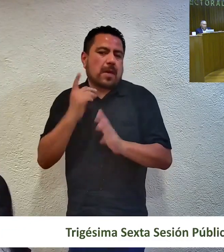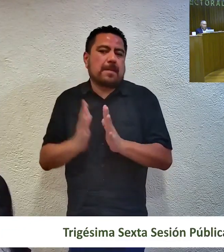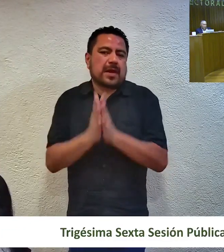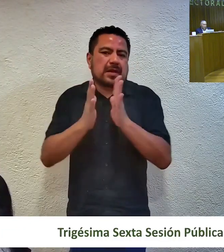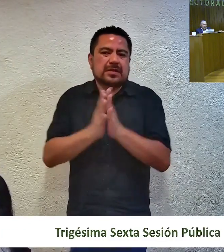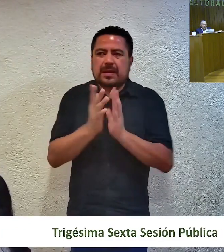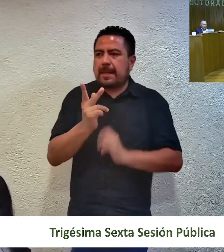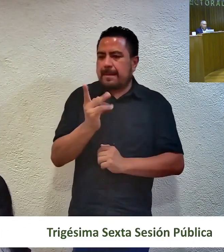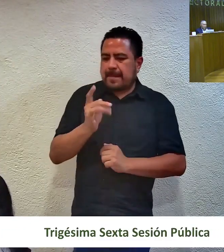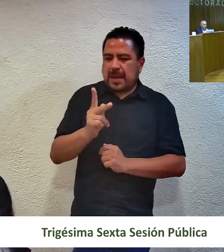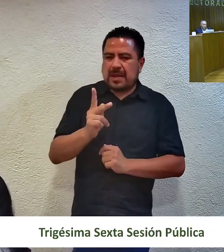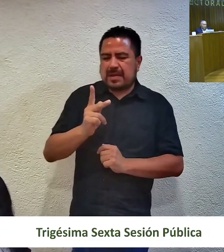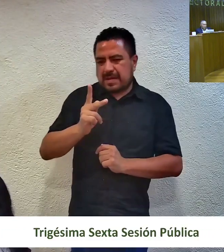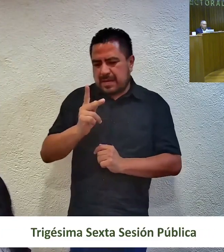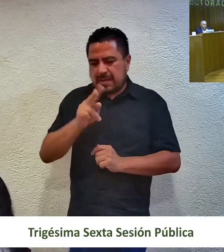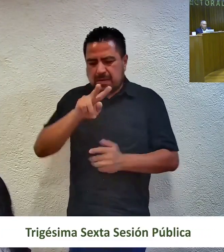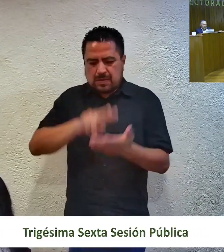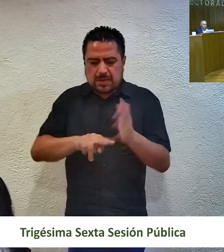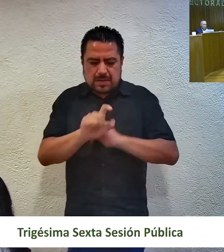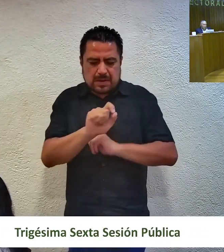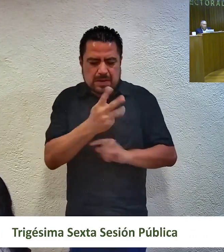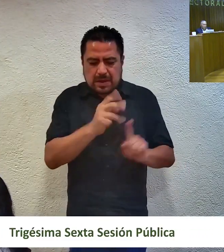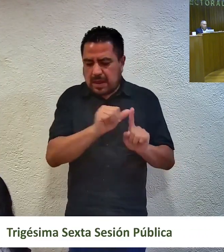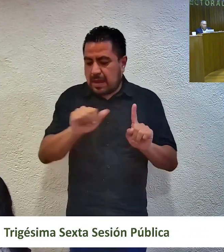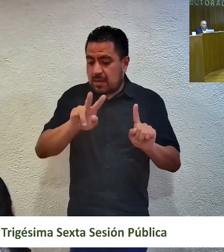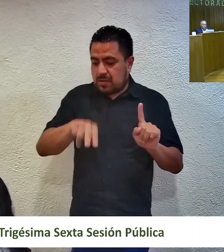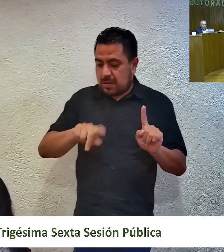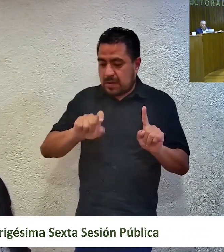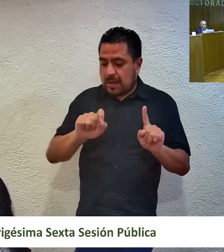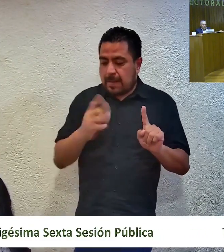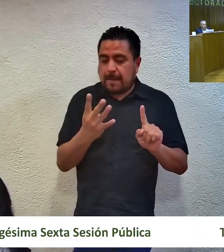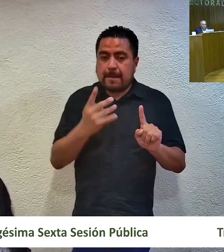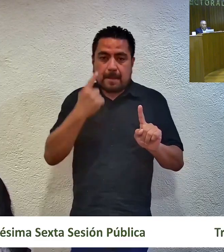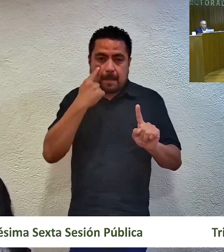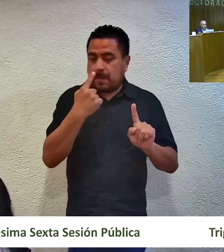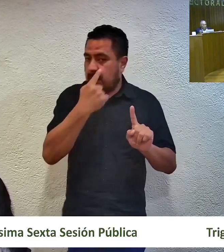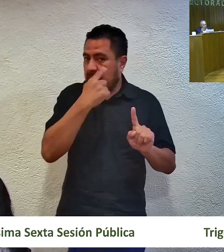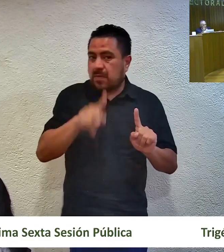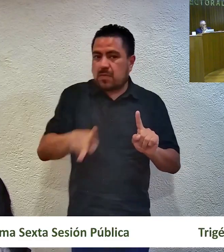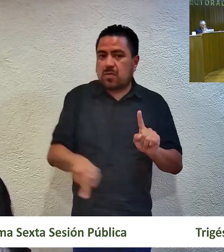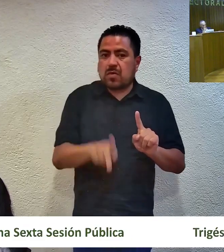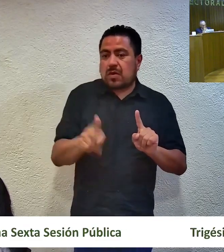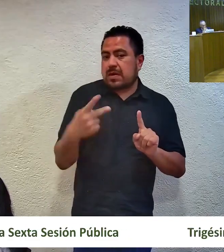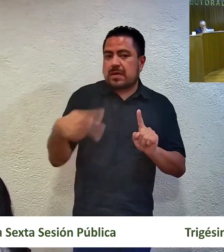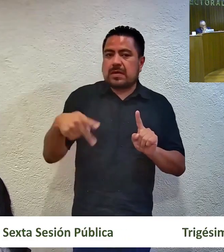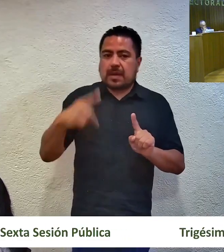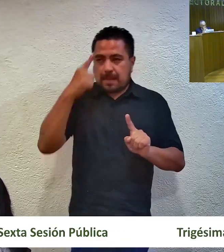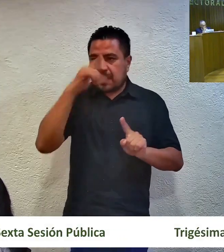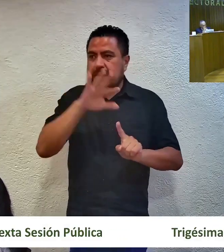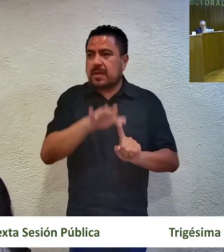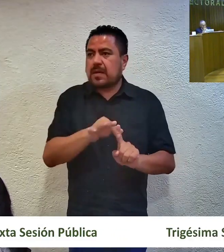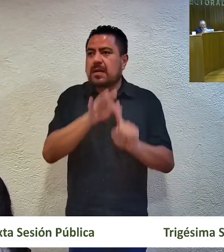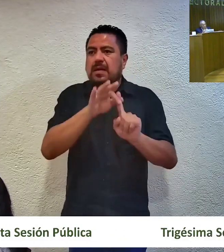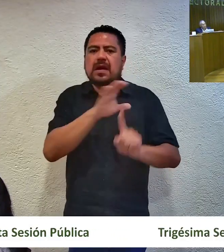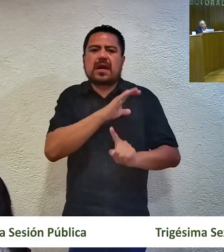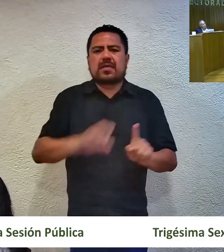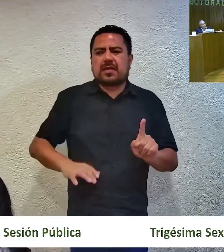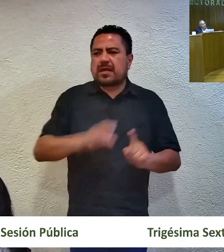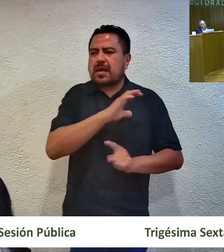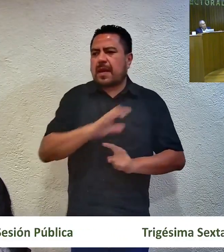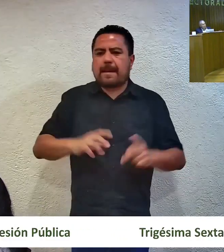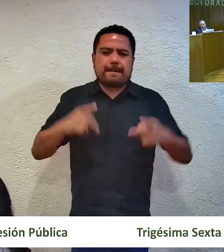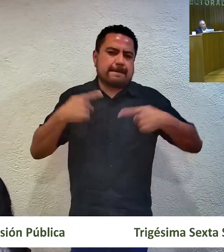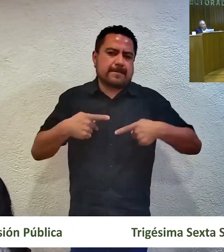PEL 2023-2024 sobre la cosmovisión y perspectiva de los pueblos citados para postular las candidaturas destinadas a las